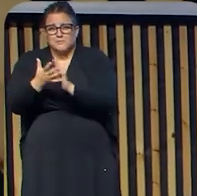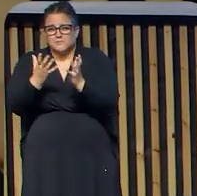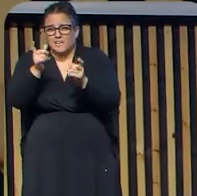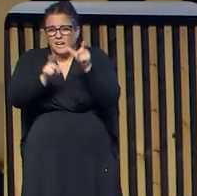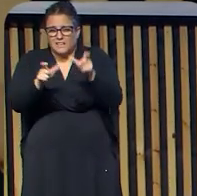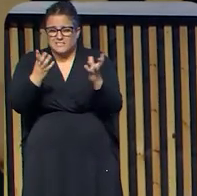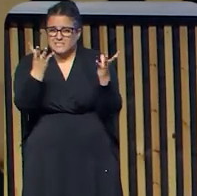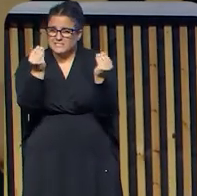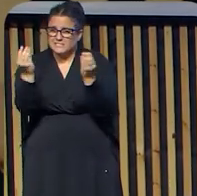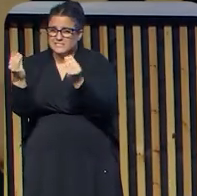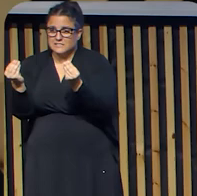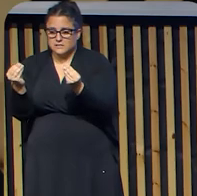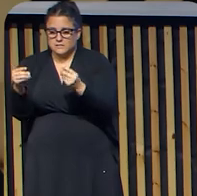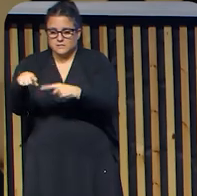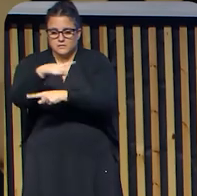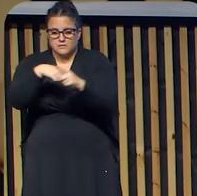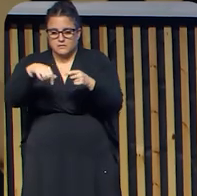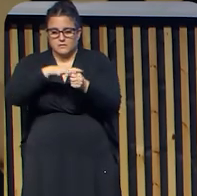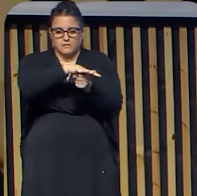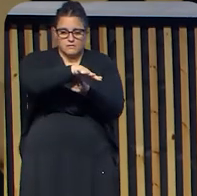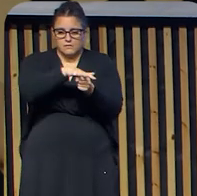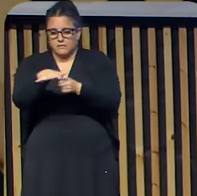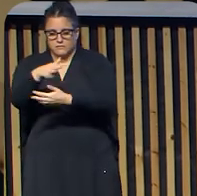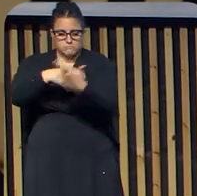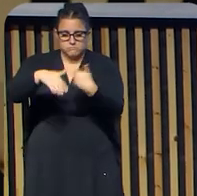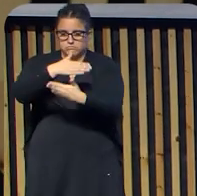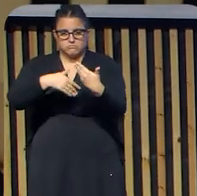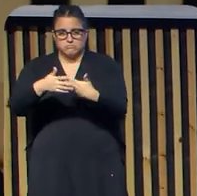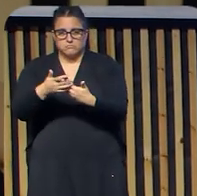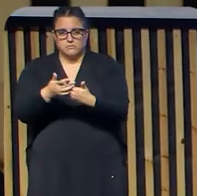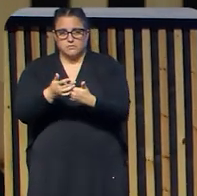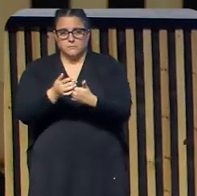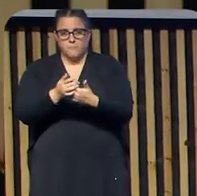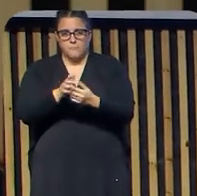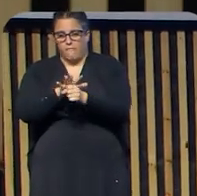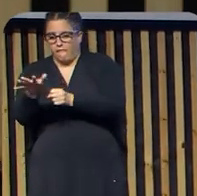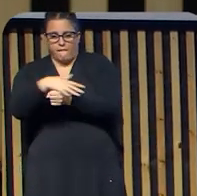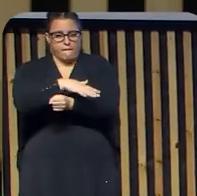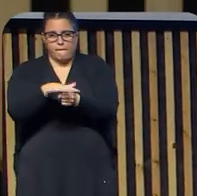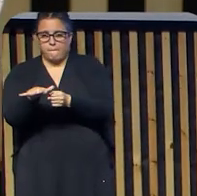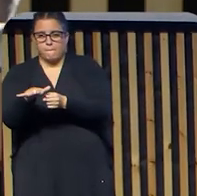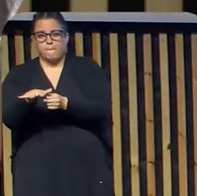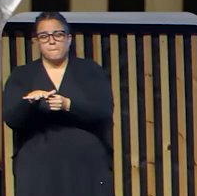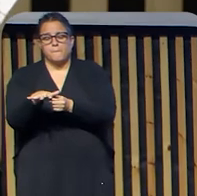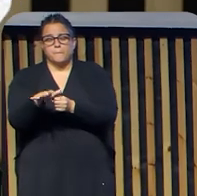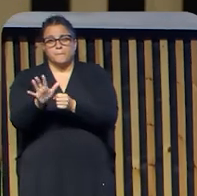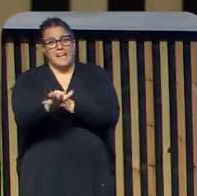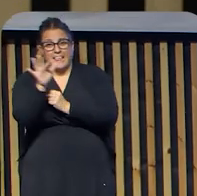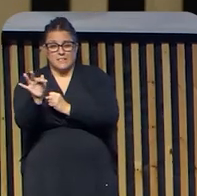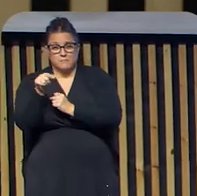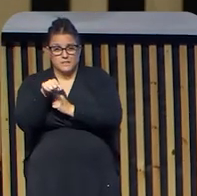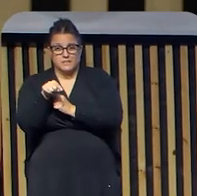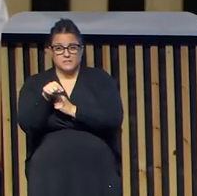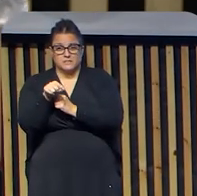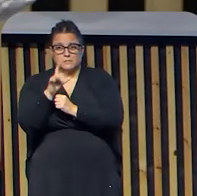y además porque es históricamente un discurso secular o sea